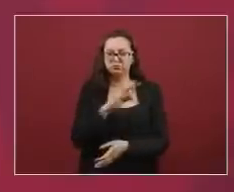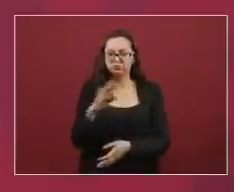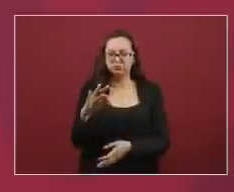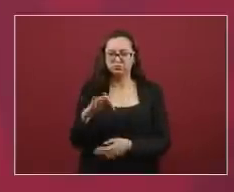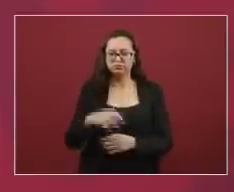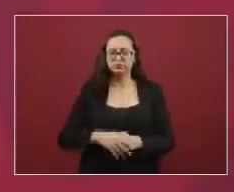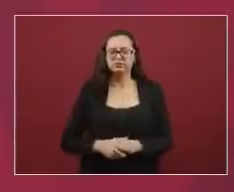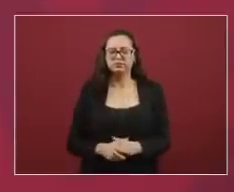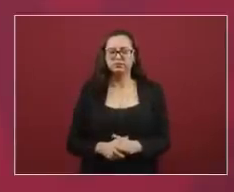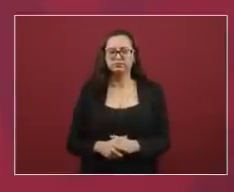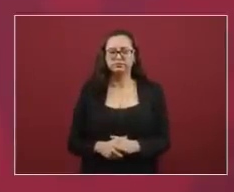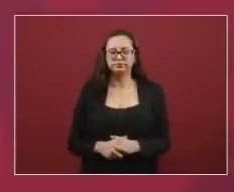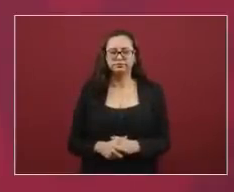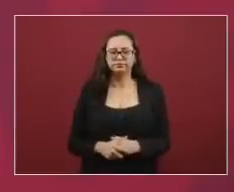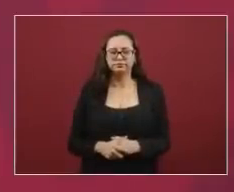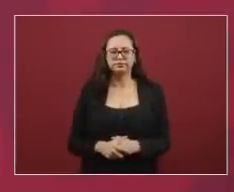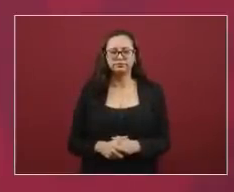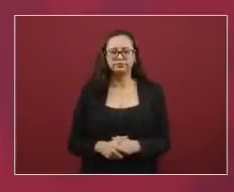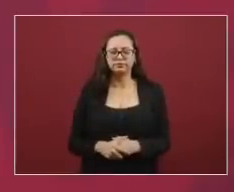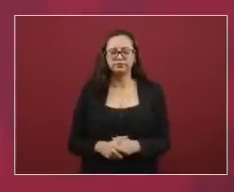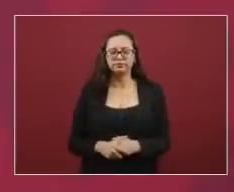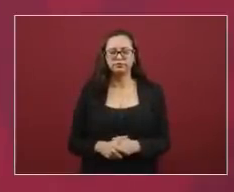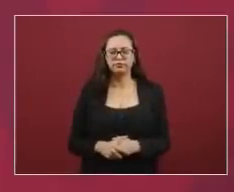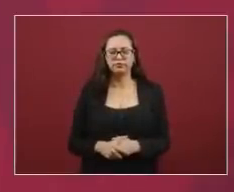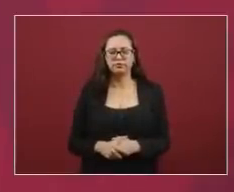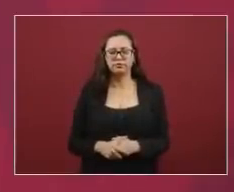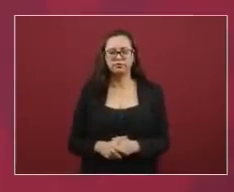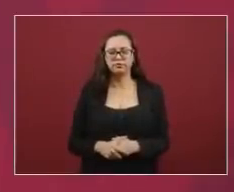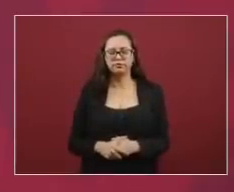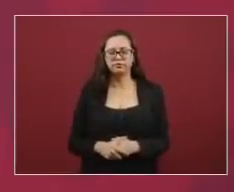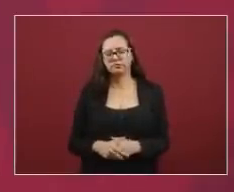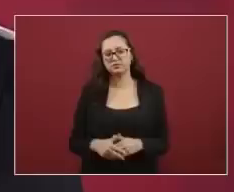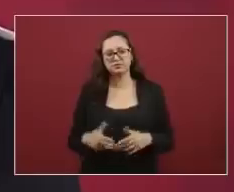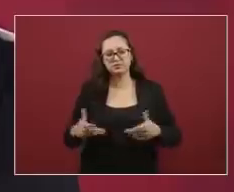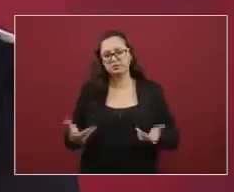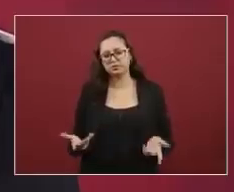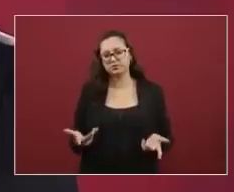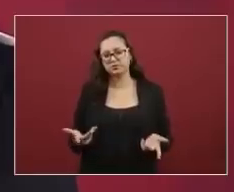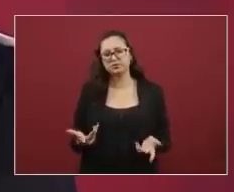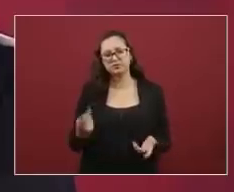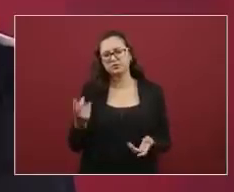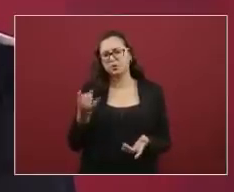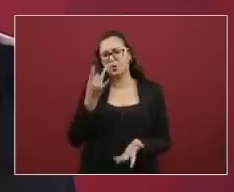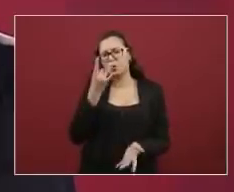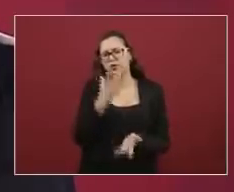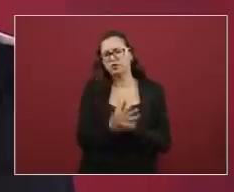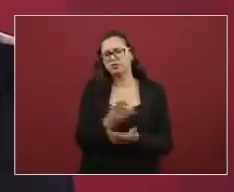es cosa nada más de que se tenga toda la información,